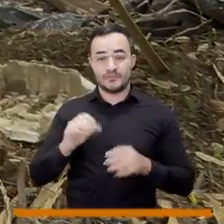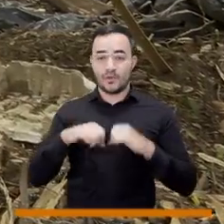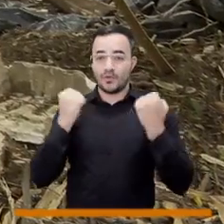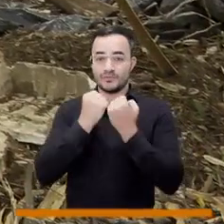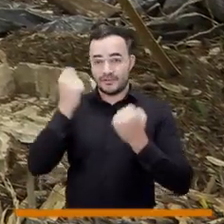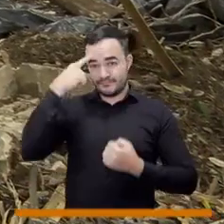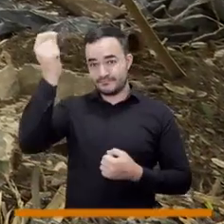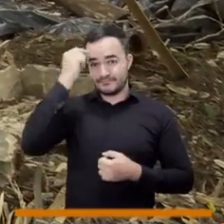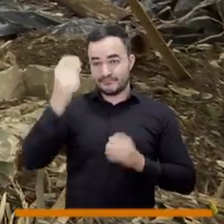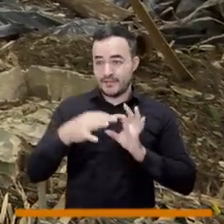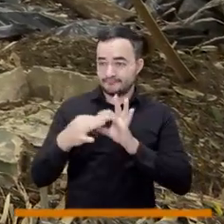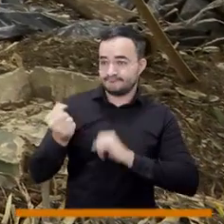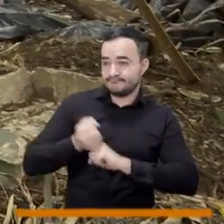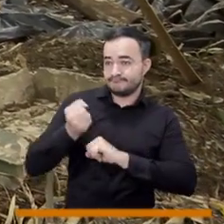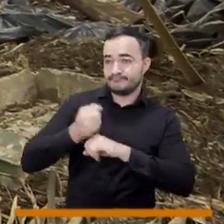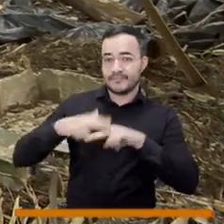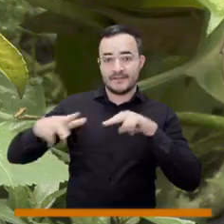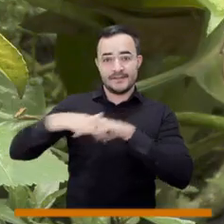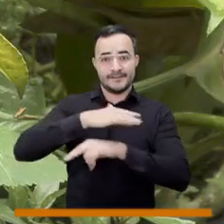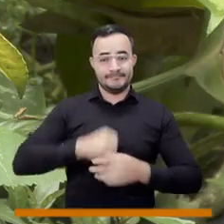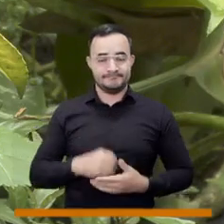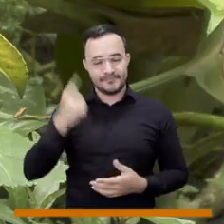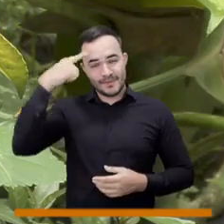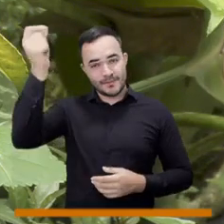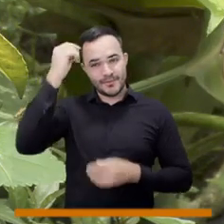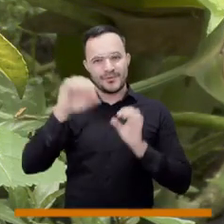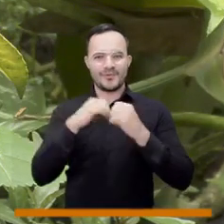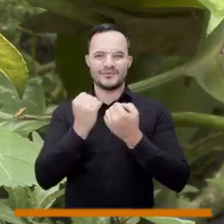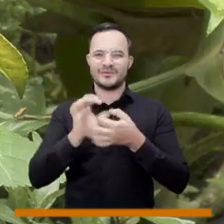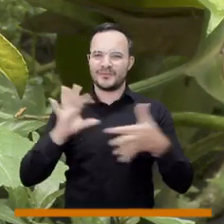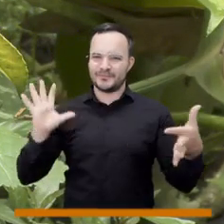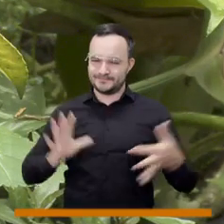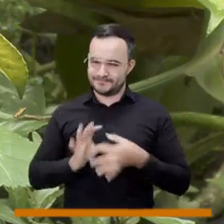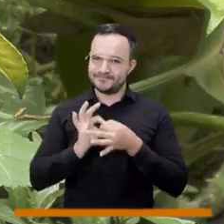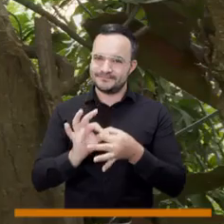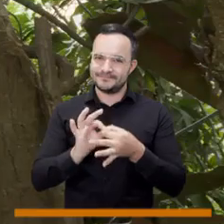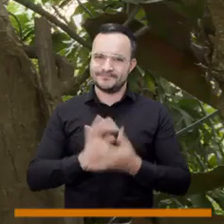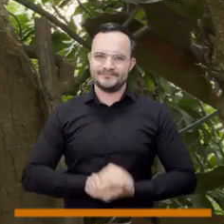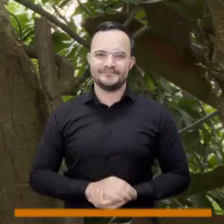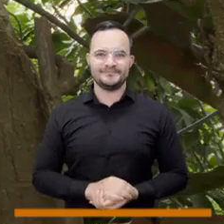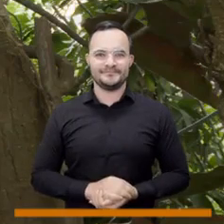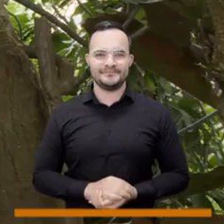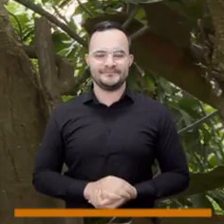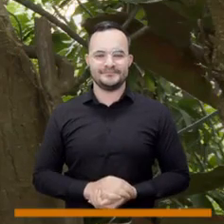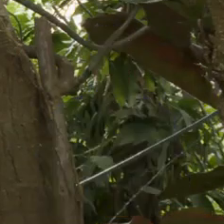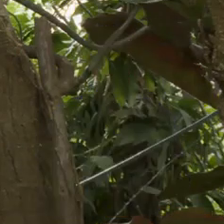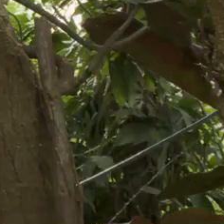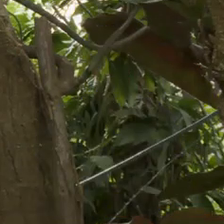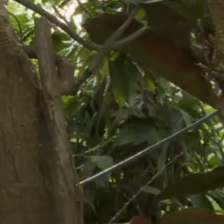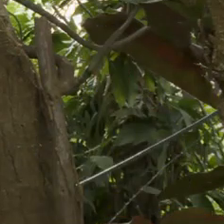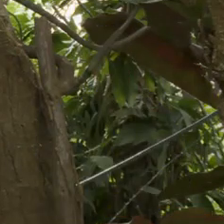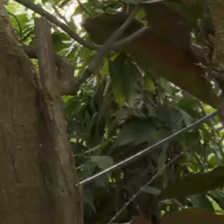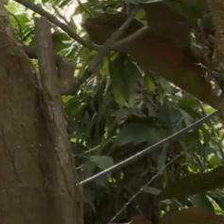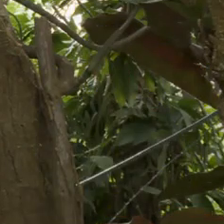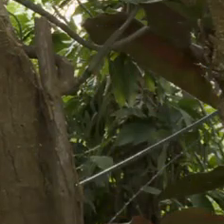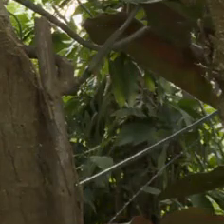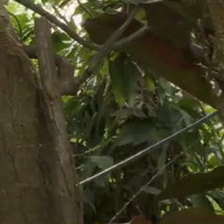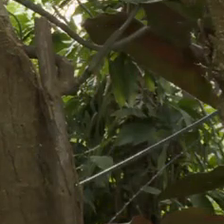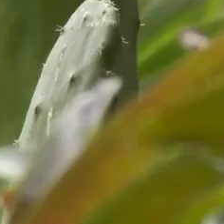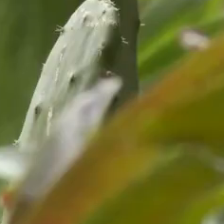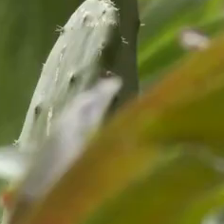labor del Consejo también cuidar la naturaleza de nuestro territorio porque el consejo somos tú y yo